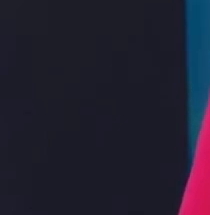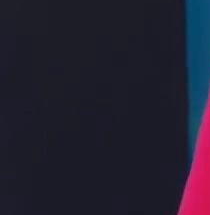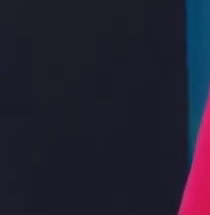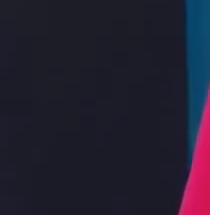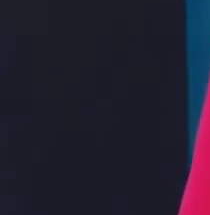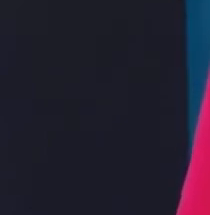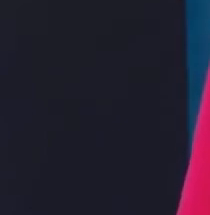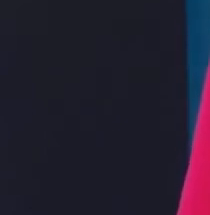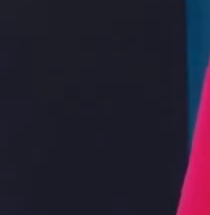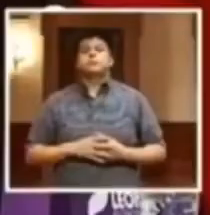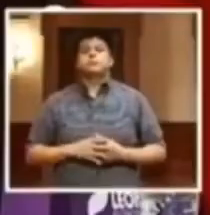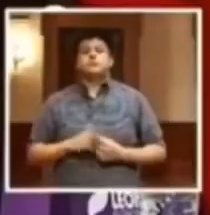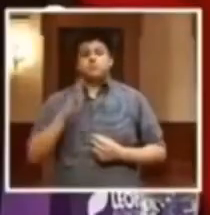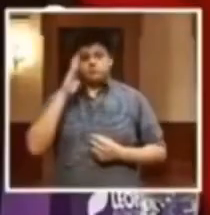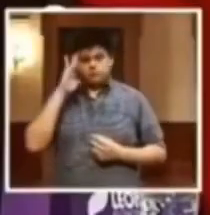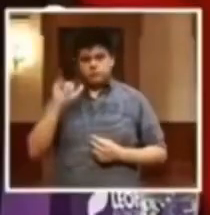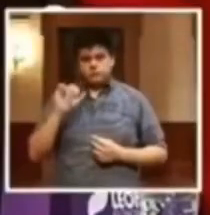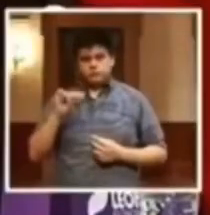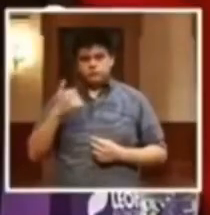escuchamos.